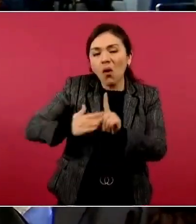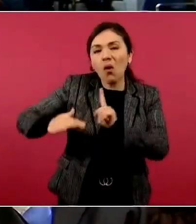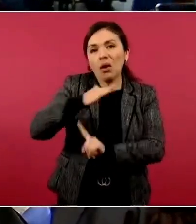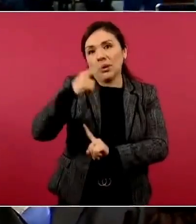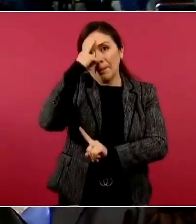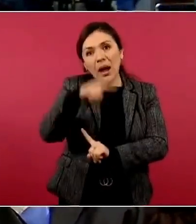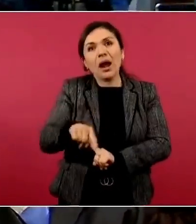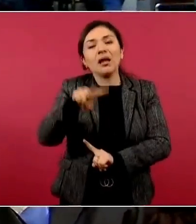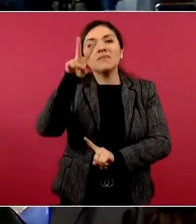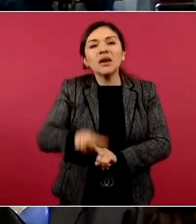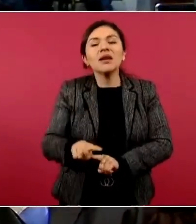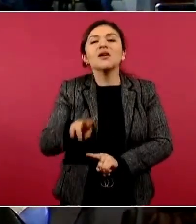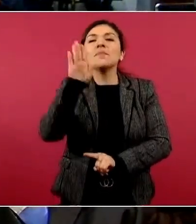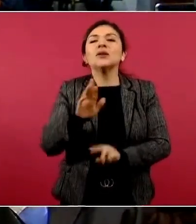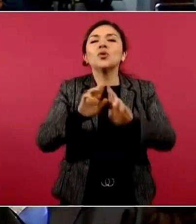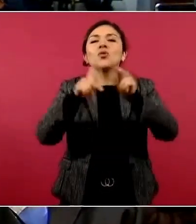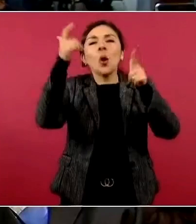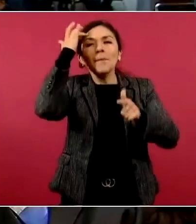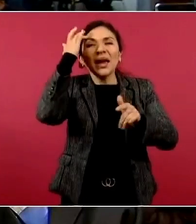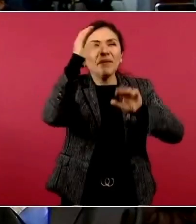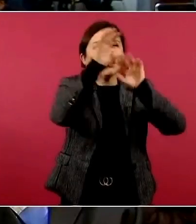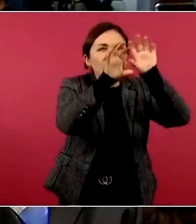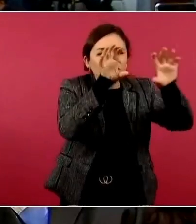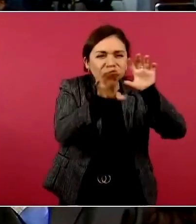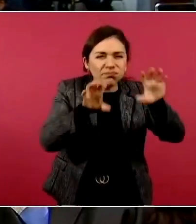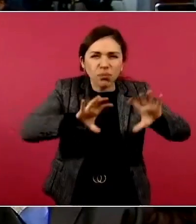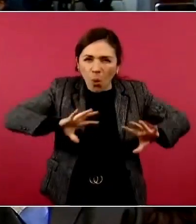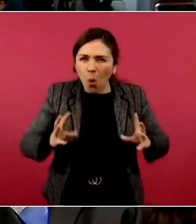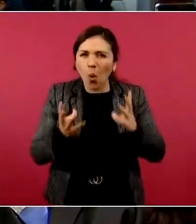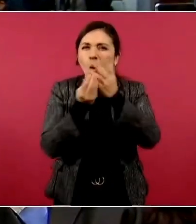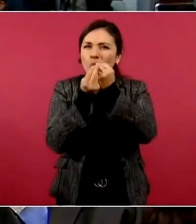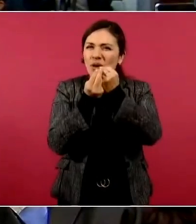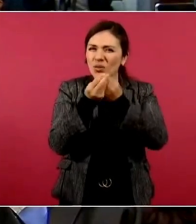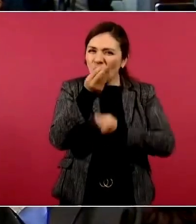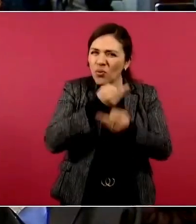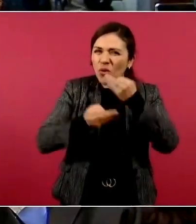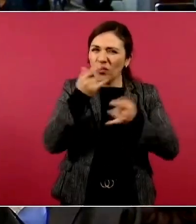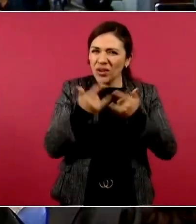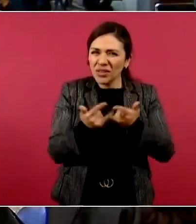todo el rompecabezas de nuestra historia. Y